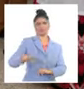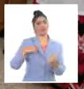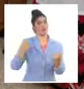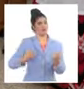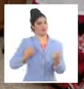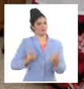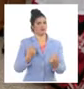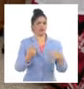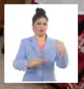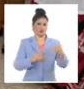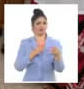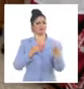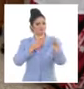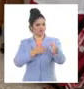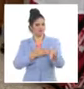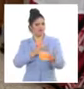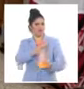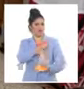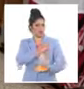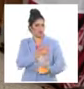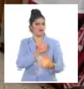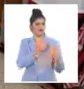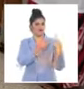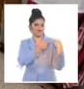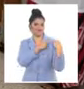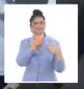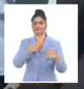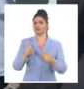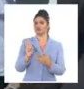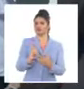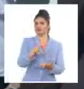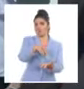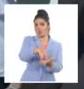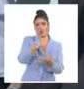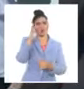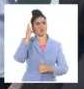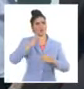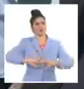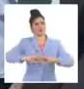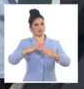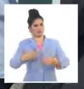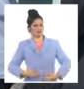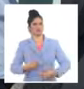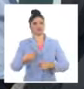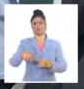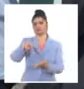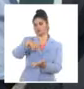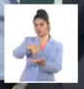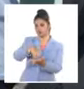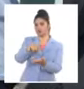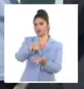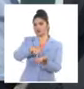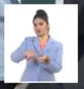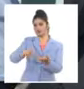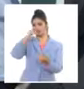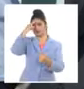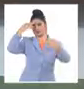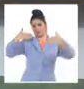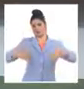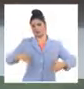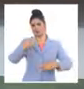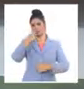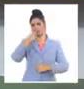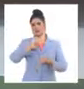áreas del Centro de Genética y salas del Hogar Materno y el Centro Provincial de Medicina Deportiva, donde lo recibió el director de la